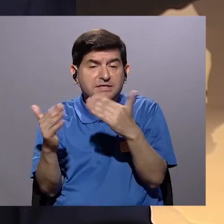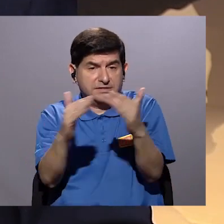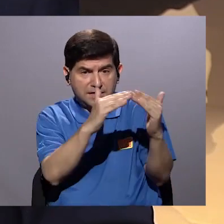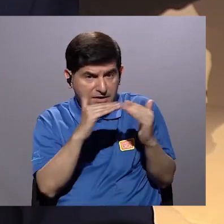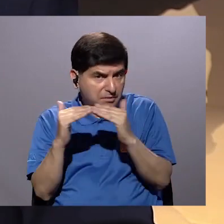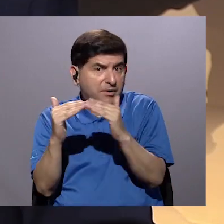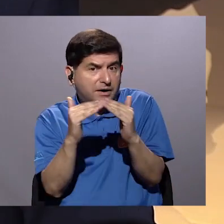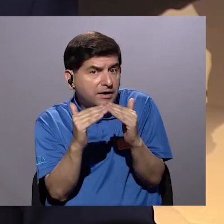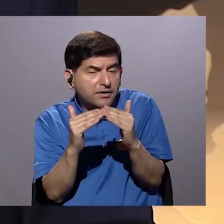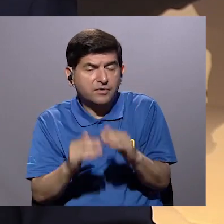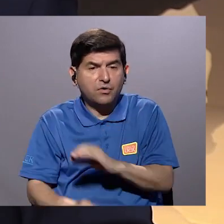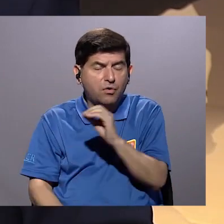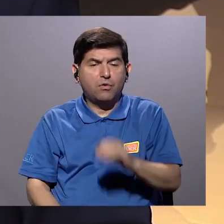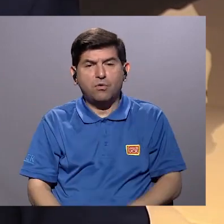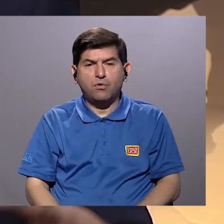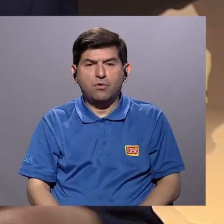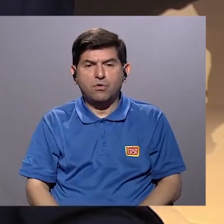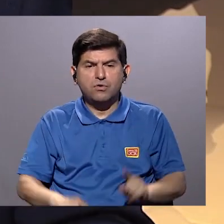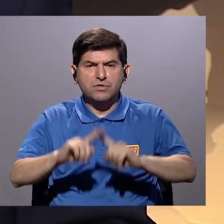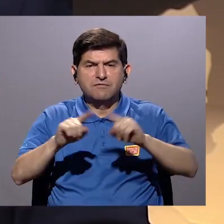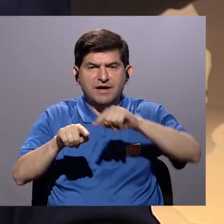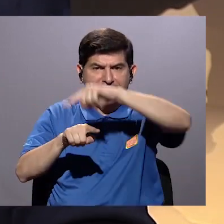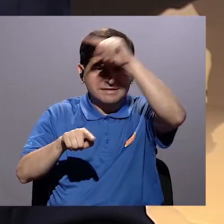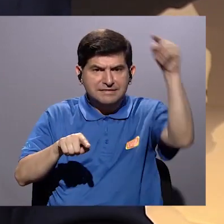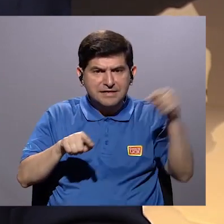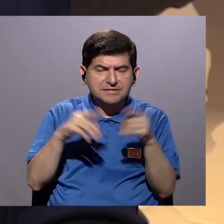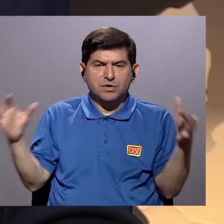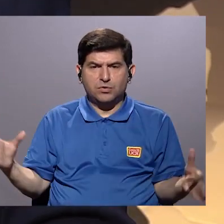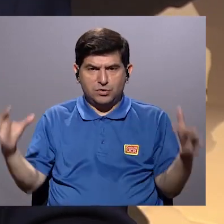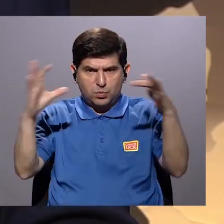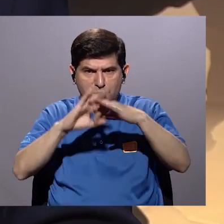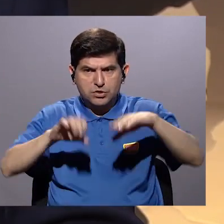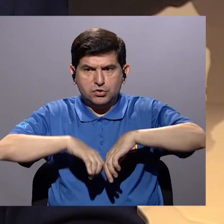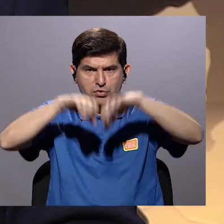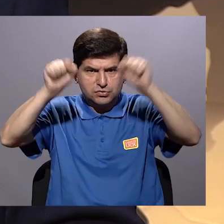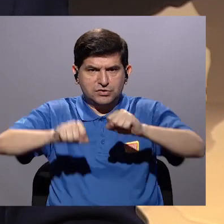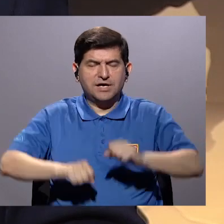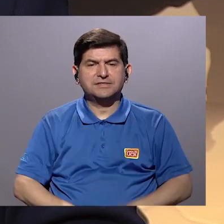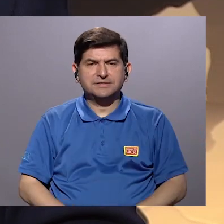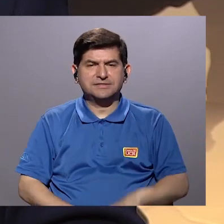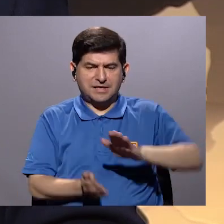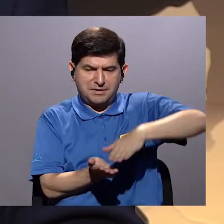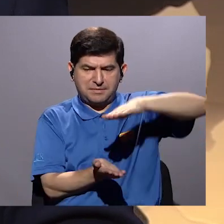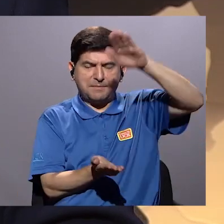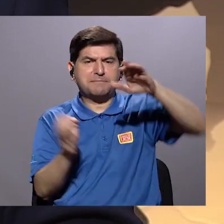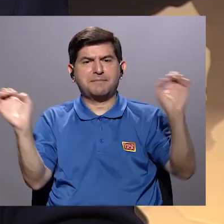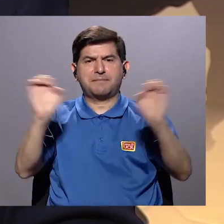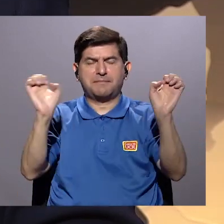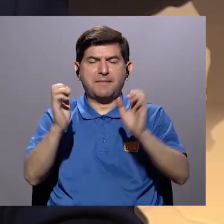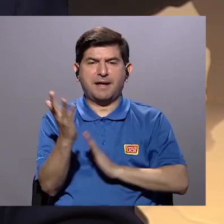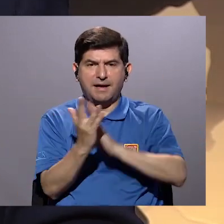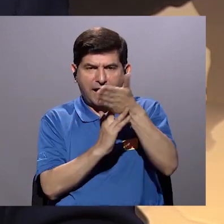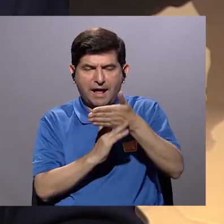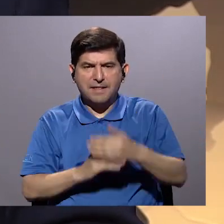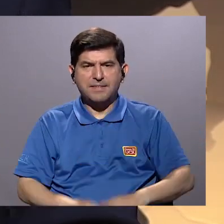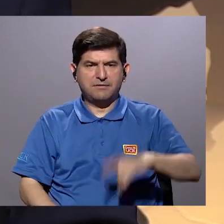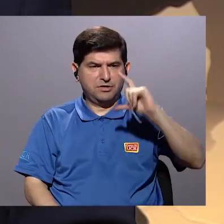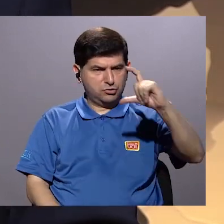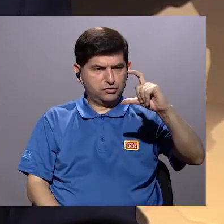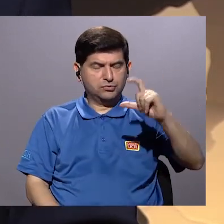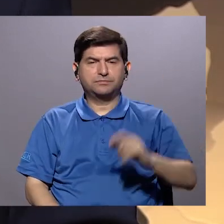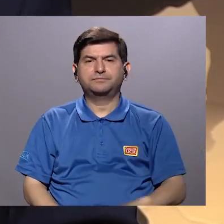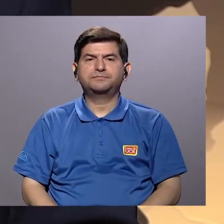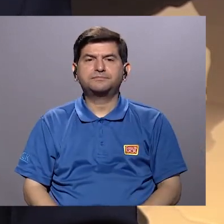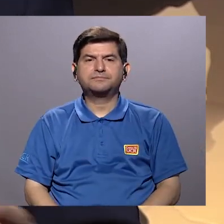e inclusive circuitos, ¿verdad?, que se encuentran interconectados a sistemas de almacenamiento de energía por medio de baterías, donde